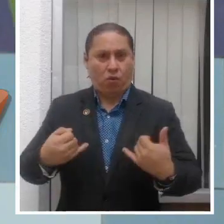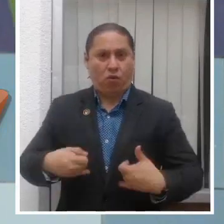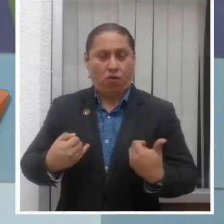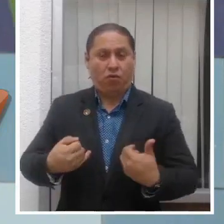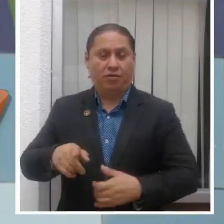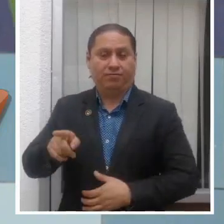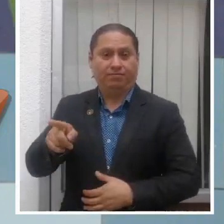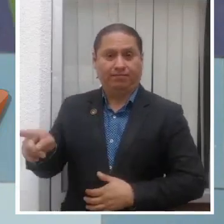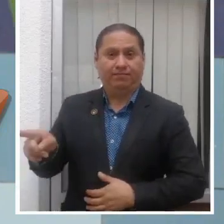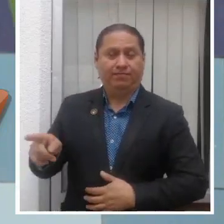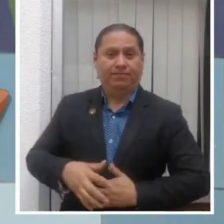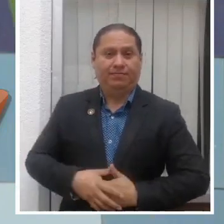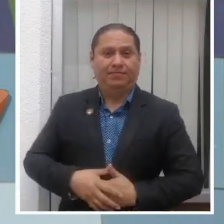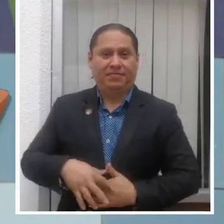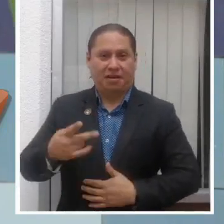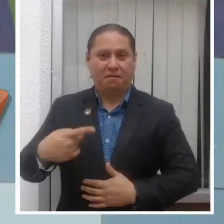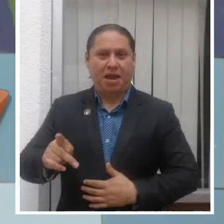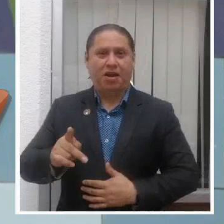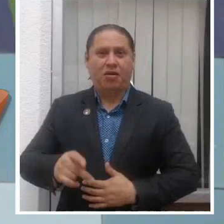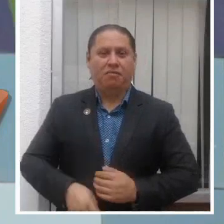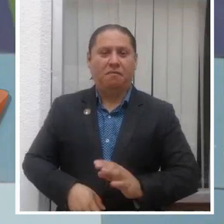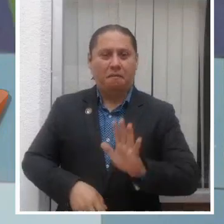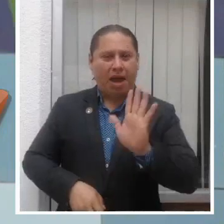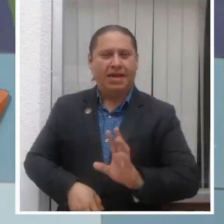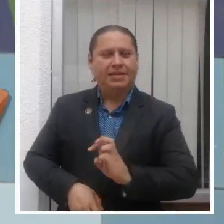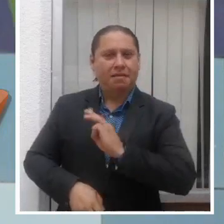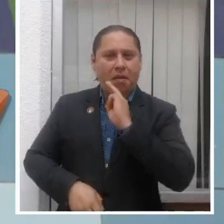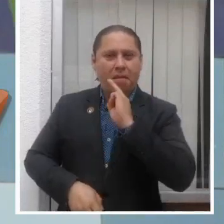mí, pero una madre para mí,